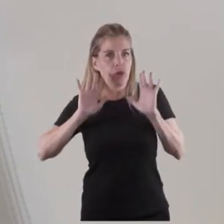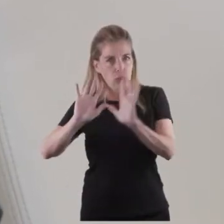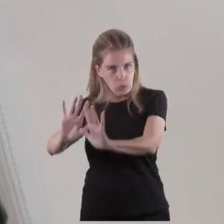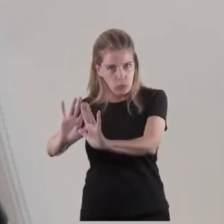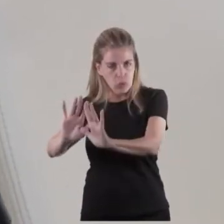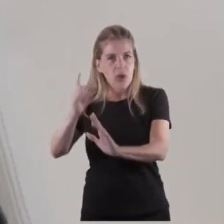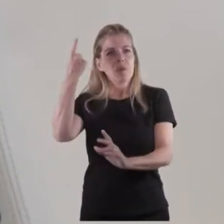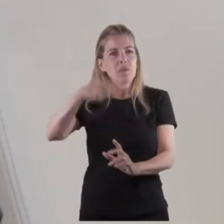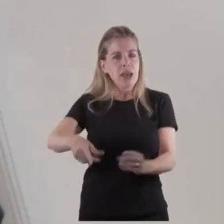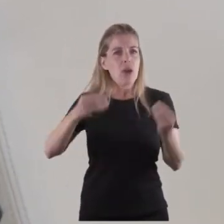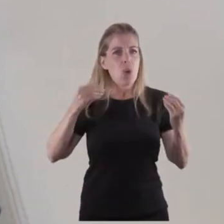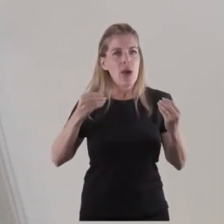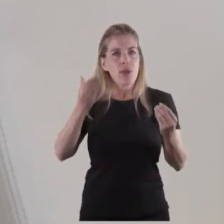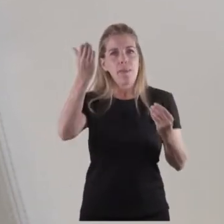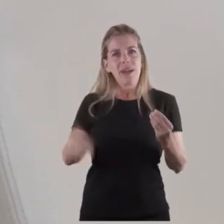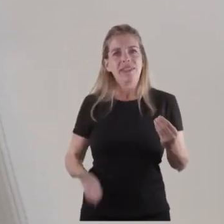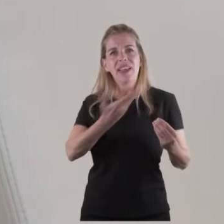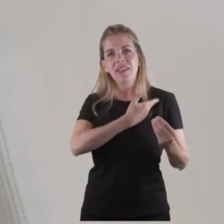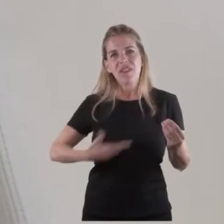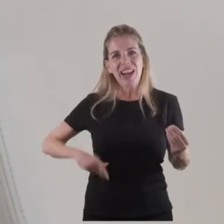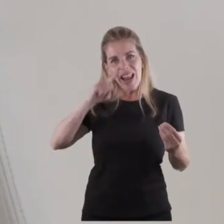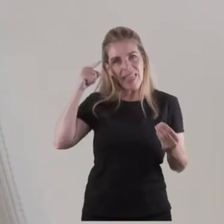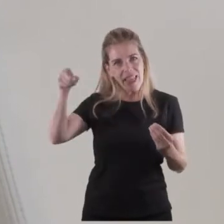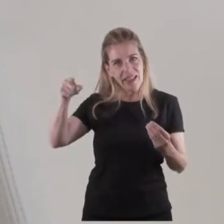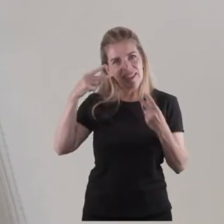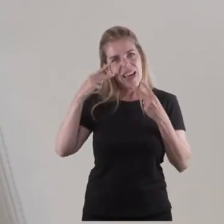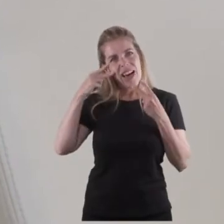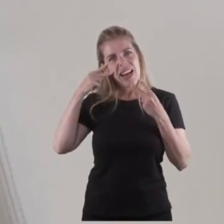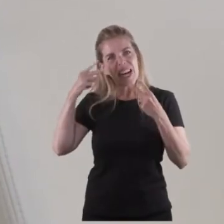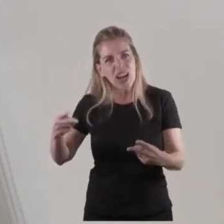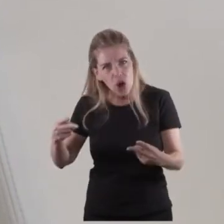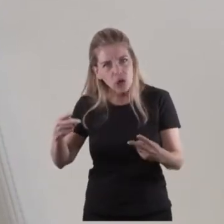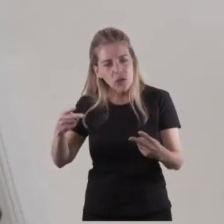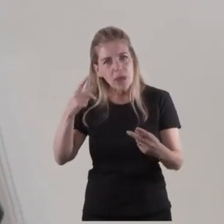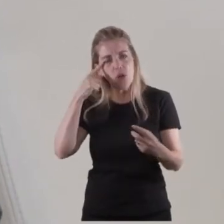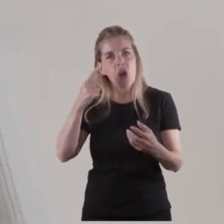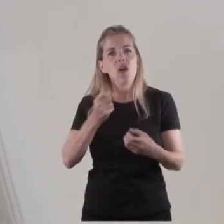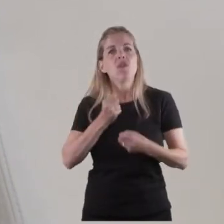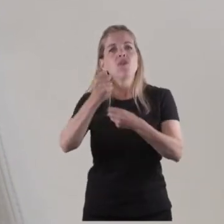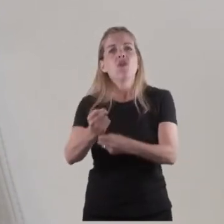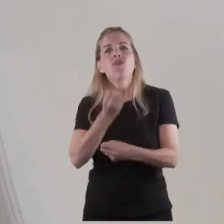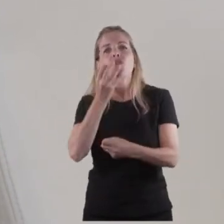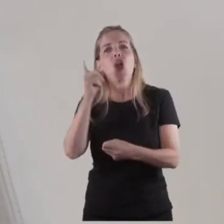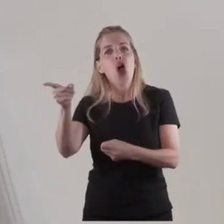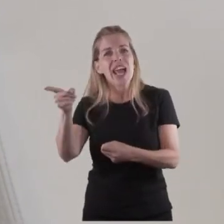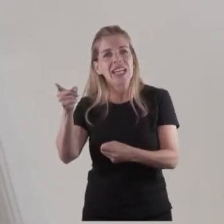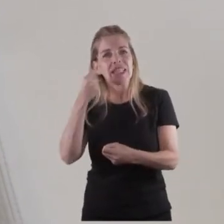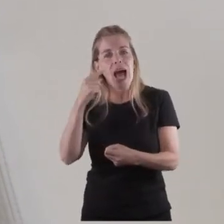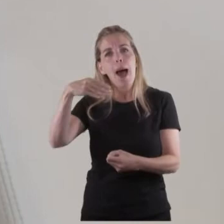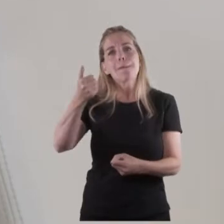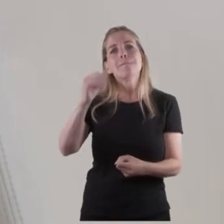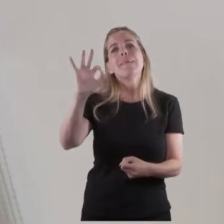con ofrecerle por ejemplo este reconocimiento a mao esto a raíz de su respuesta recién preguntarle si